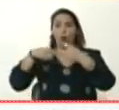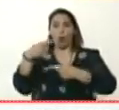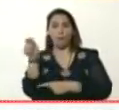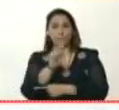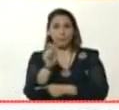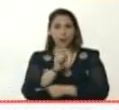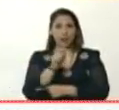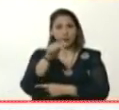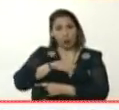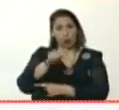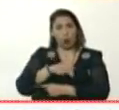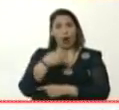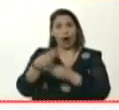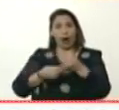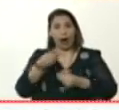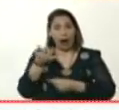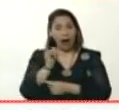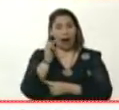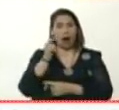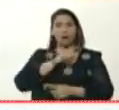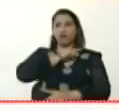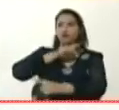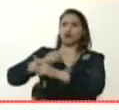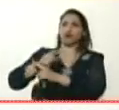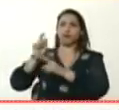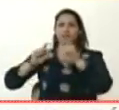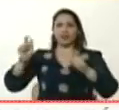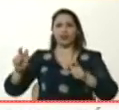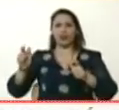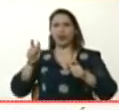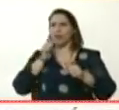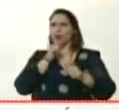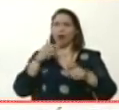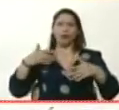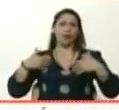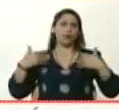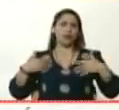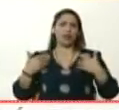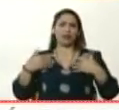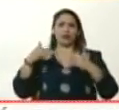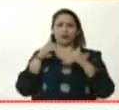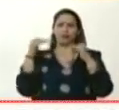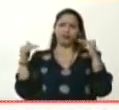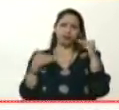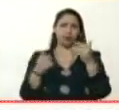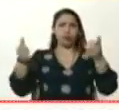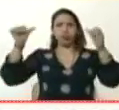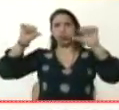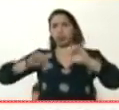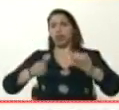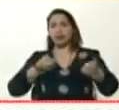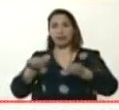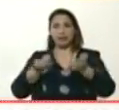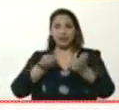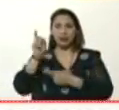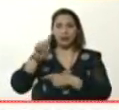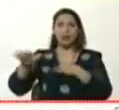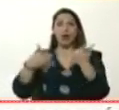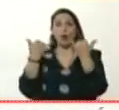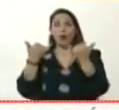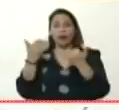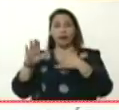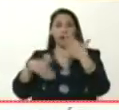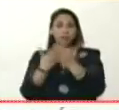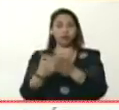aún se presenta denuncia de habitantes que manifiestan descontento por la baja calidad de los servicios, además que el actual salario mínimo